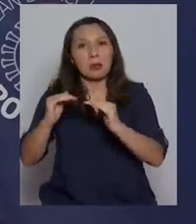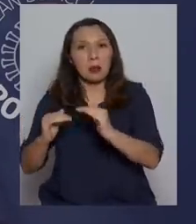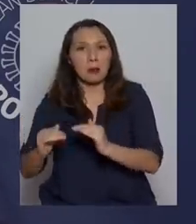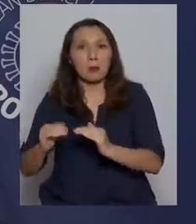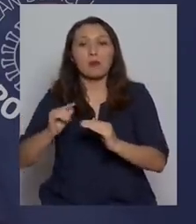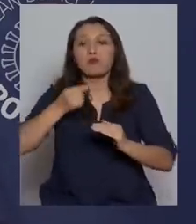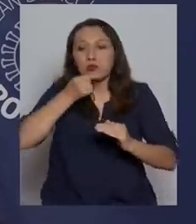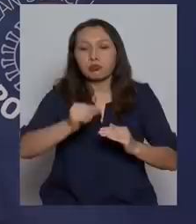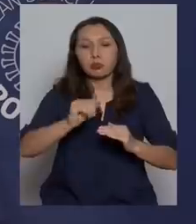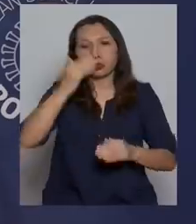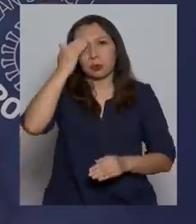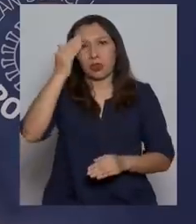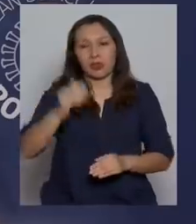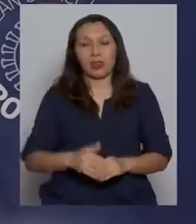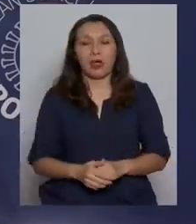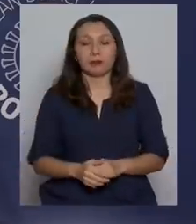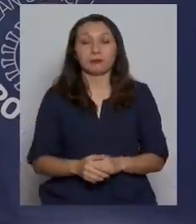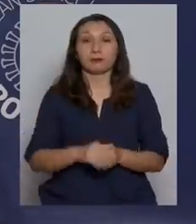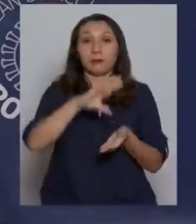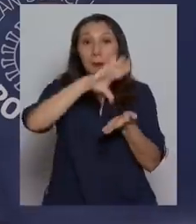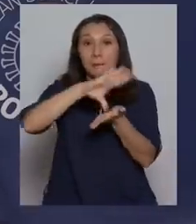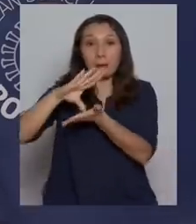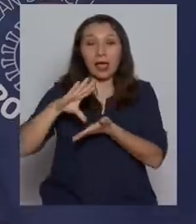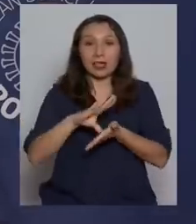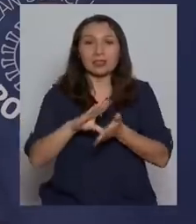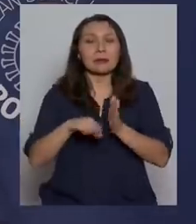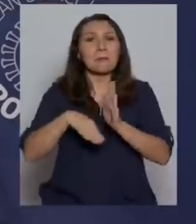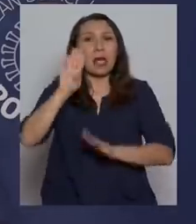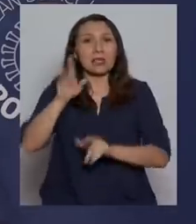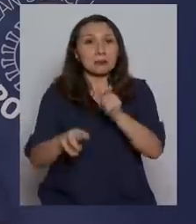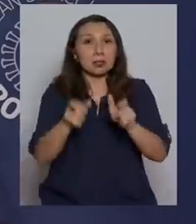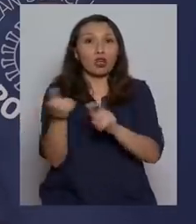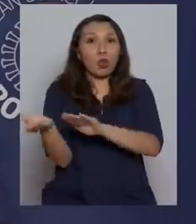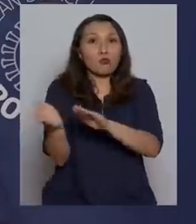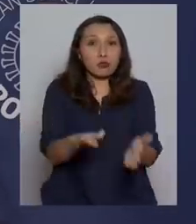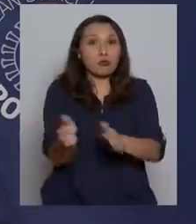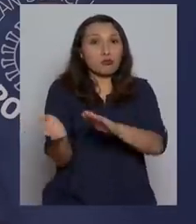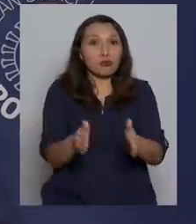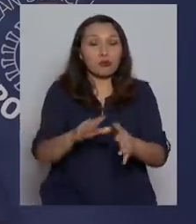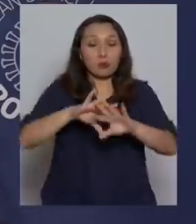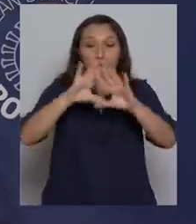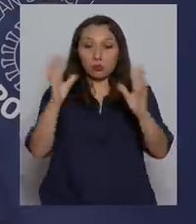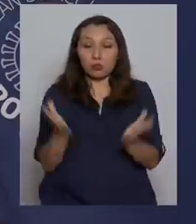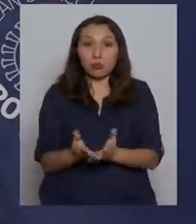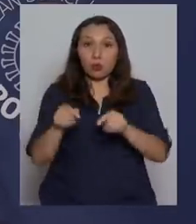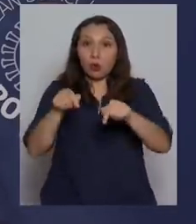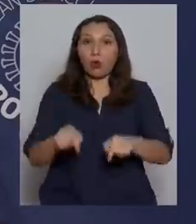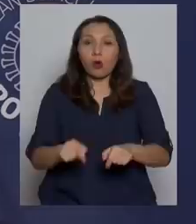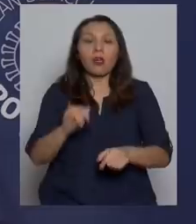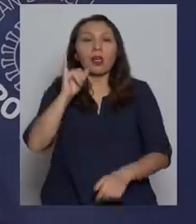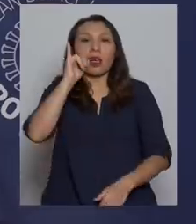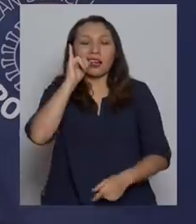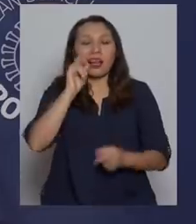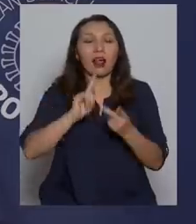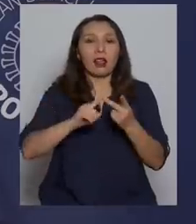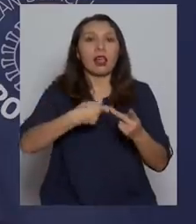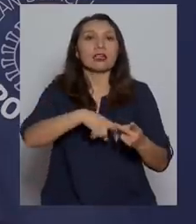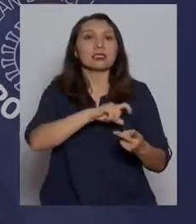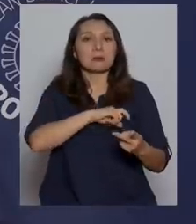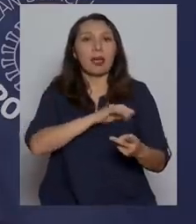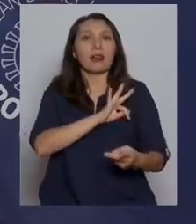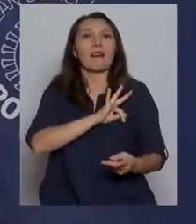próximos días. Los países con más fallecidos en el mundo hoy son Italia,